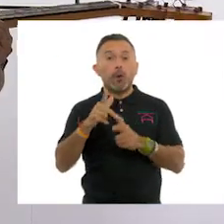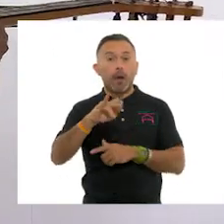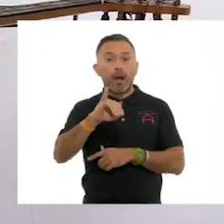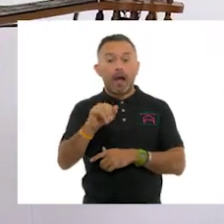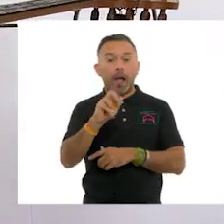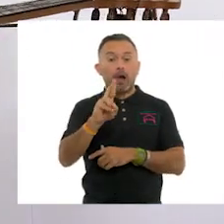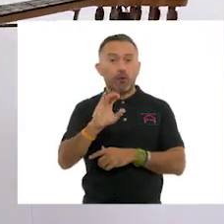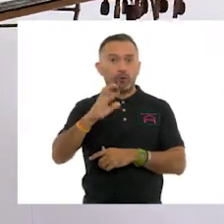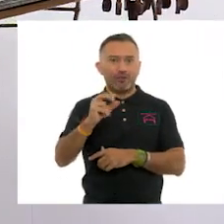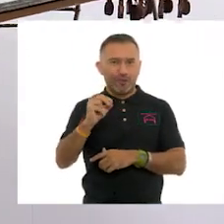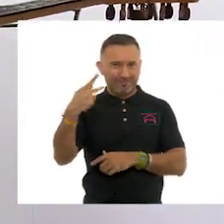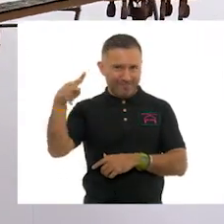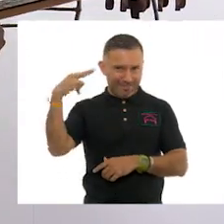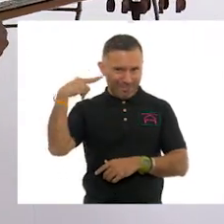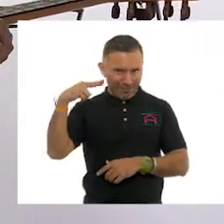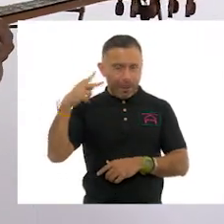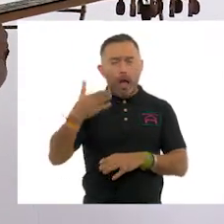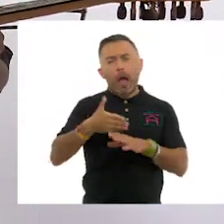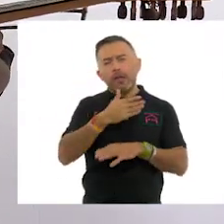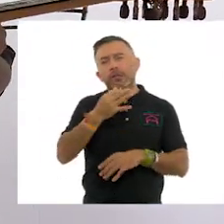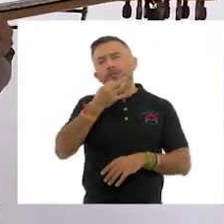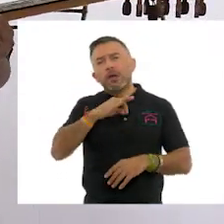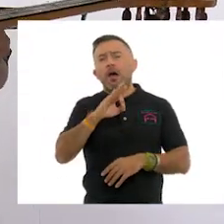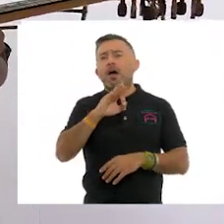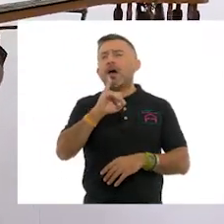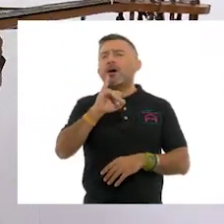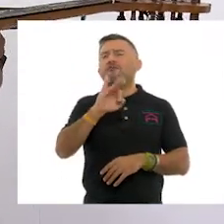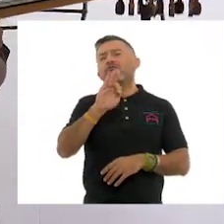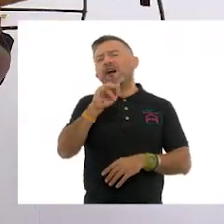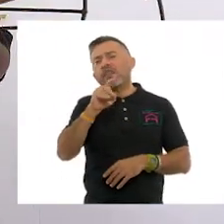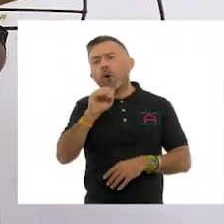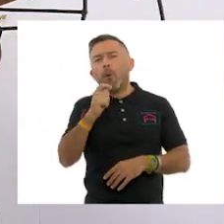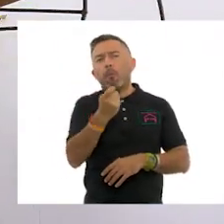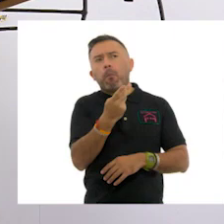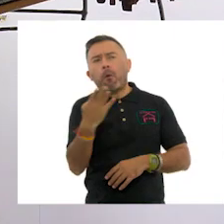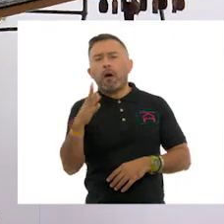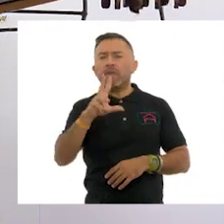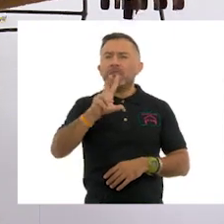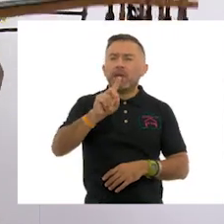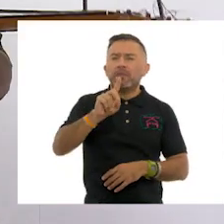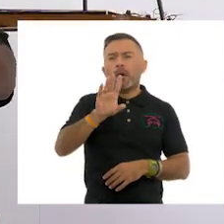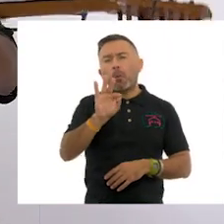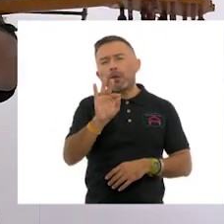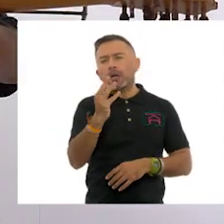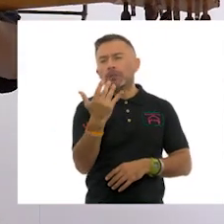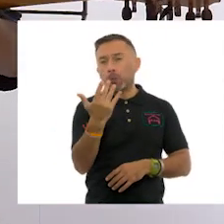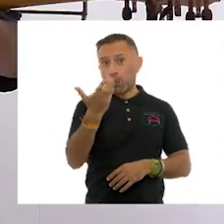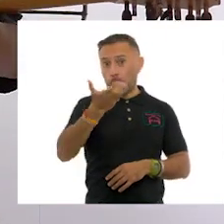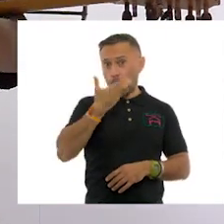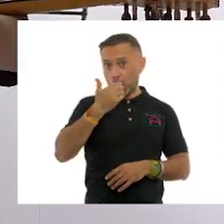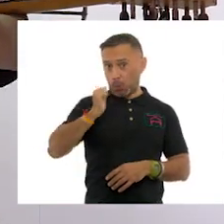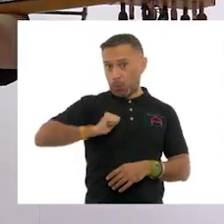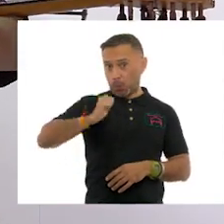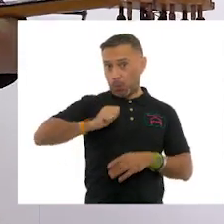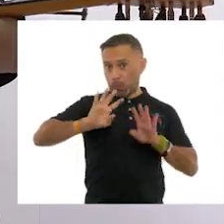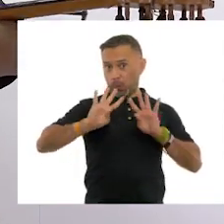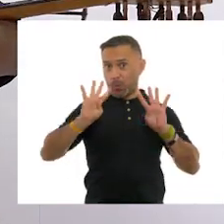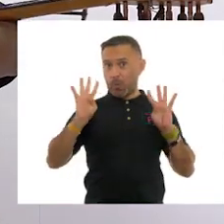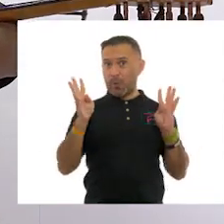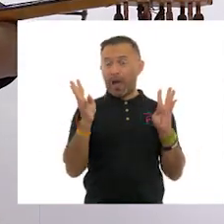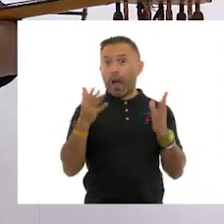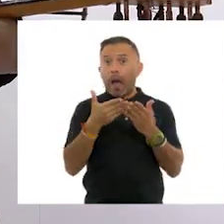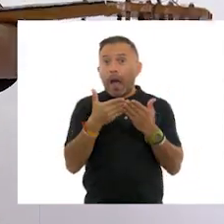los fandangos podían llegar 30, 40, 50 músicos, pero actualmente, cuando uno hace una agrupación, por lo regular, utiliza una jarana